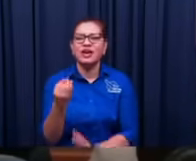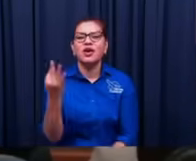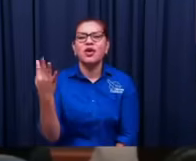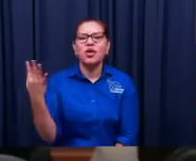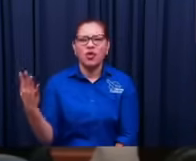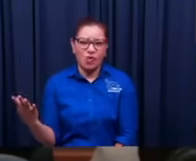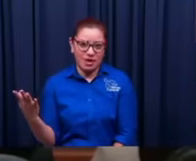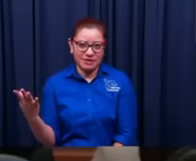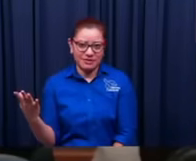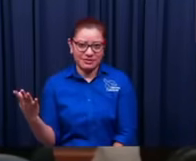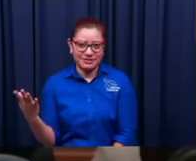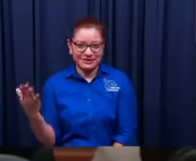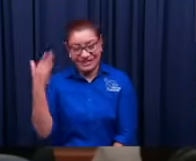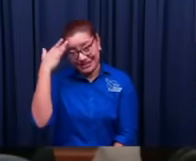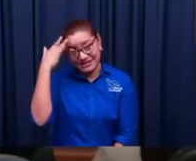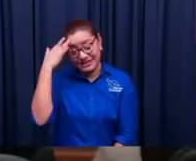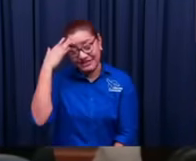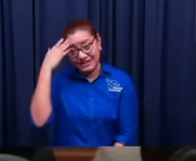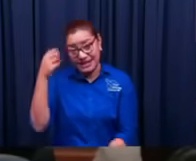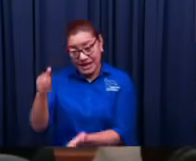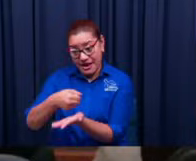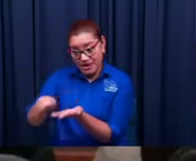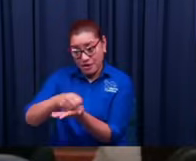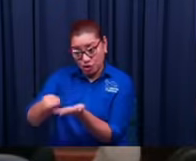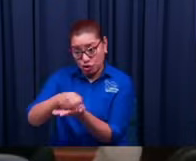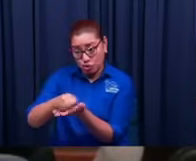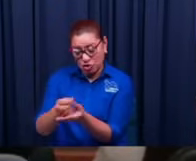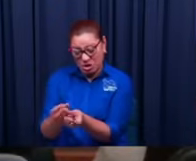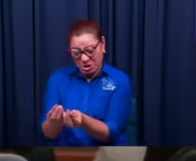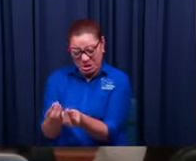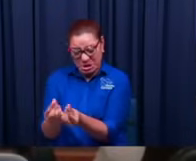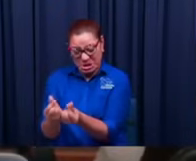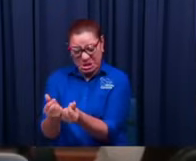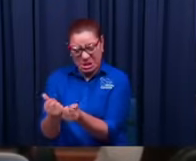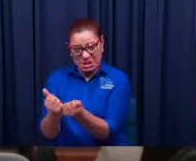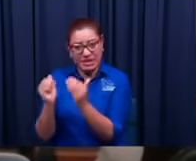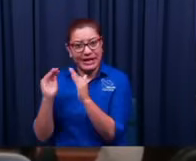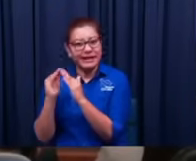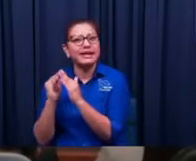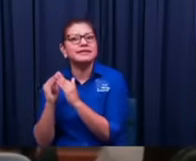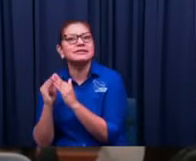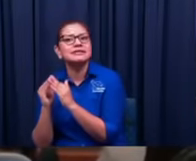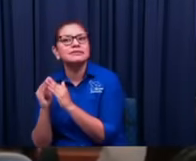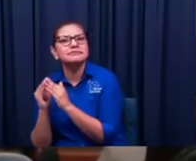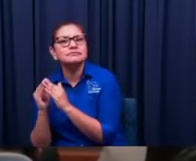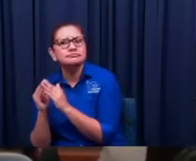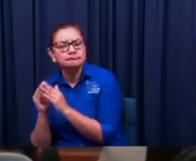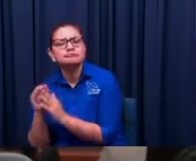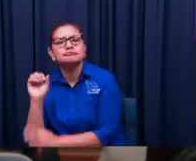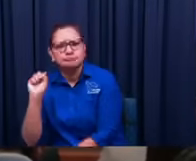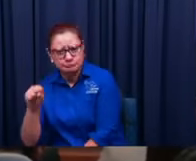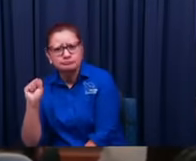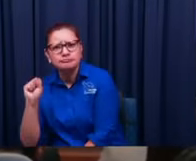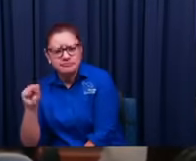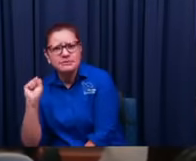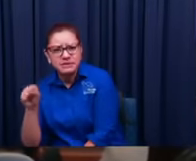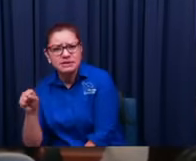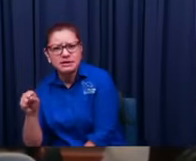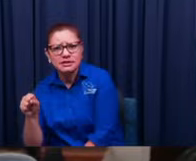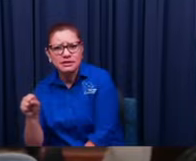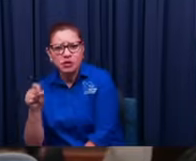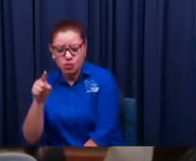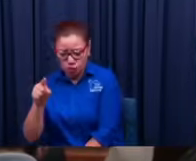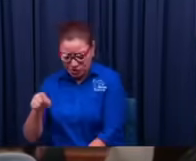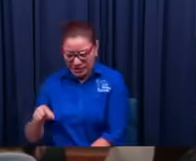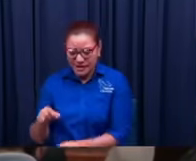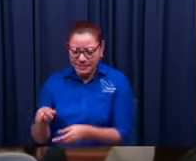sí la ropa sucia se lava en casa? ¿Cuántos saben? En lo literal. Sí, hermano. Usted se lava